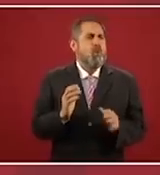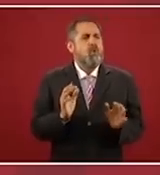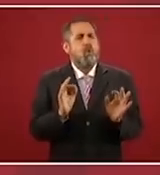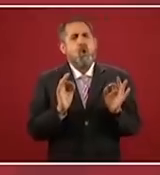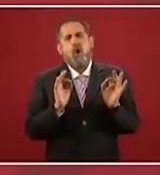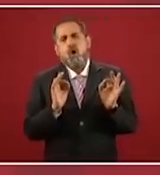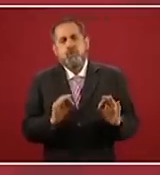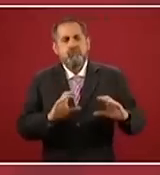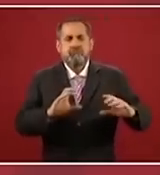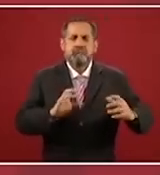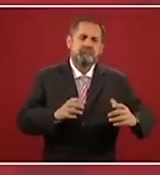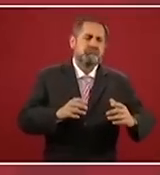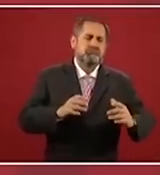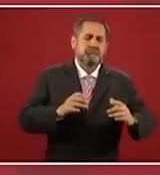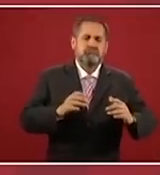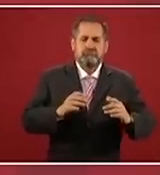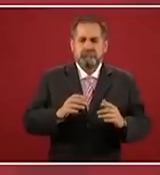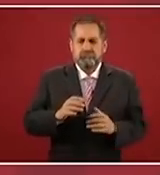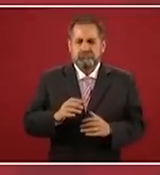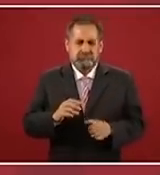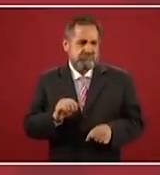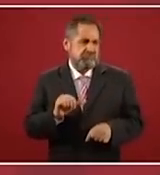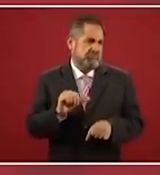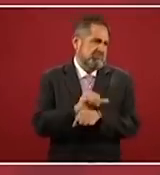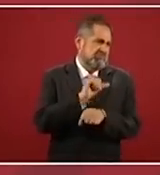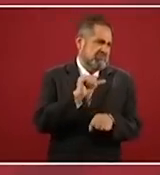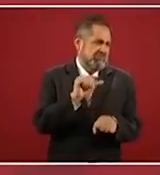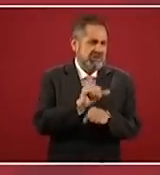puede tener carros